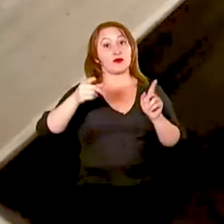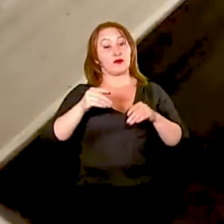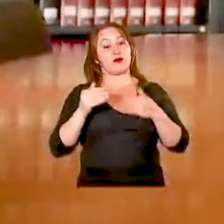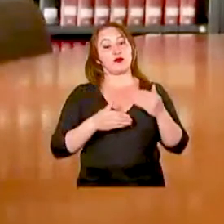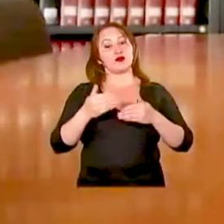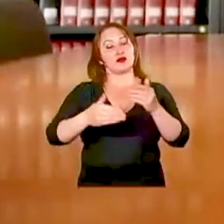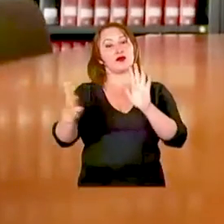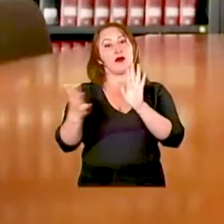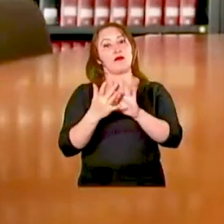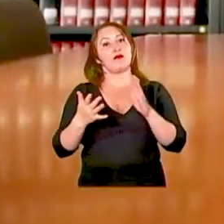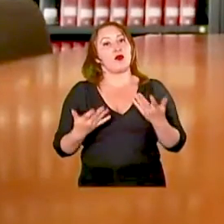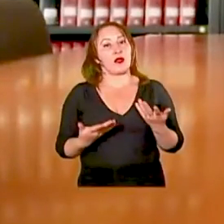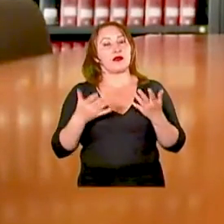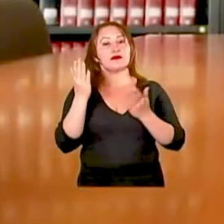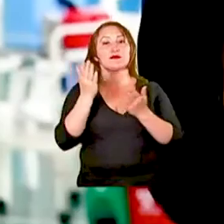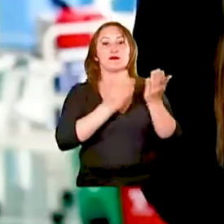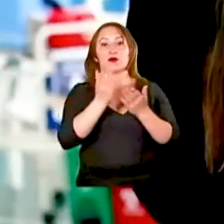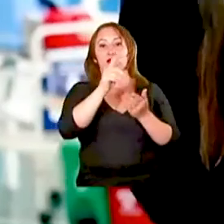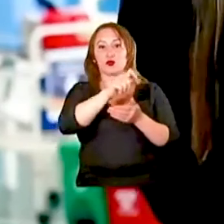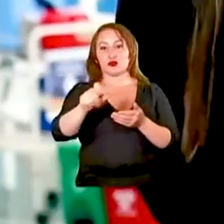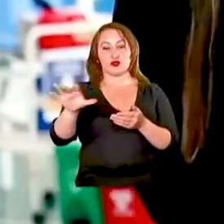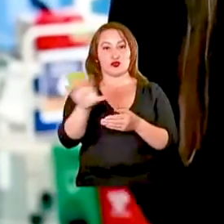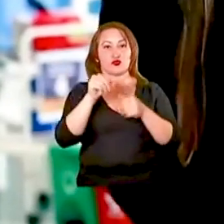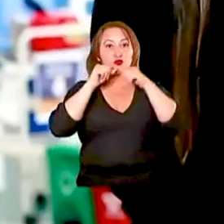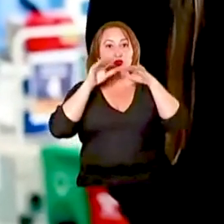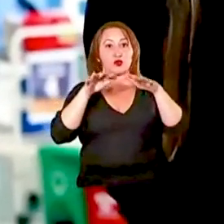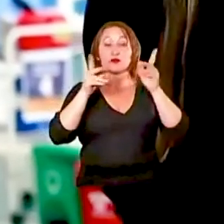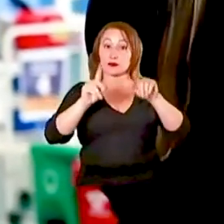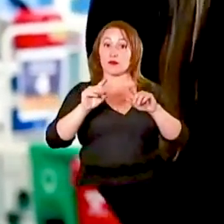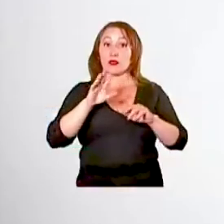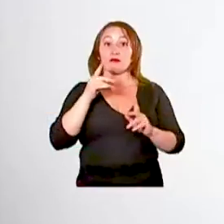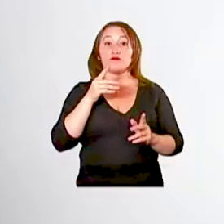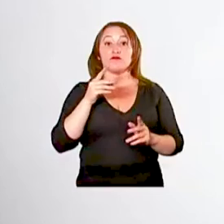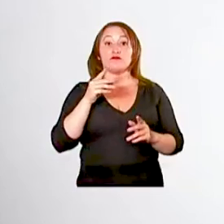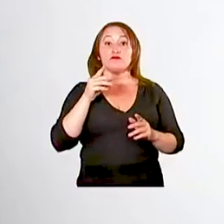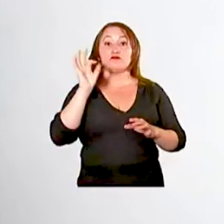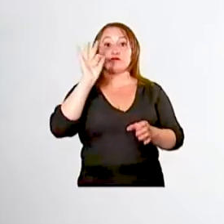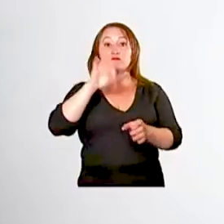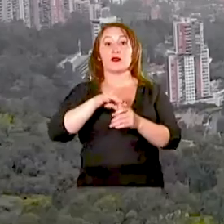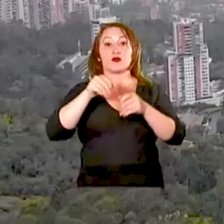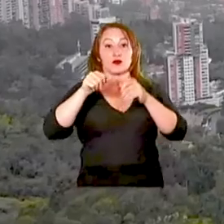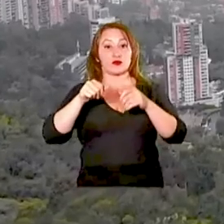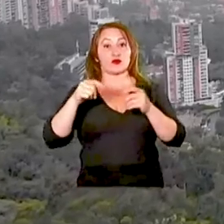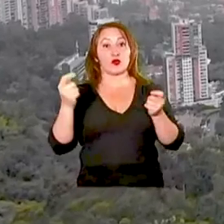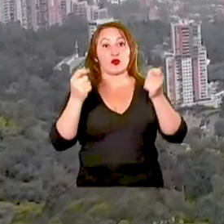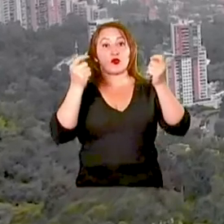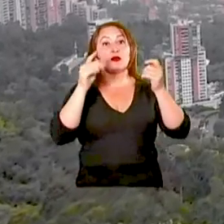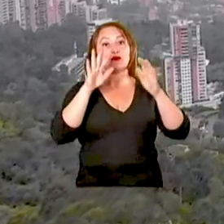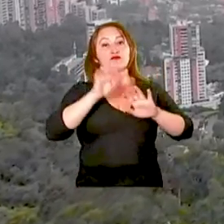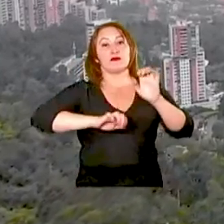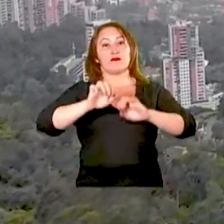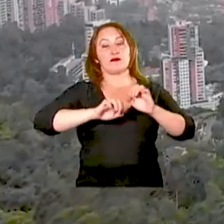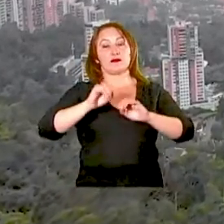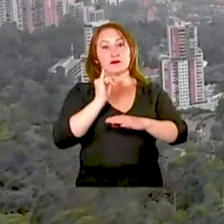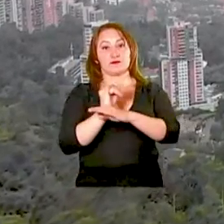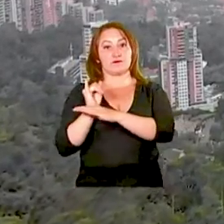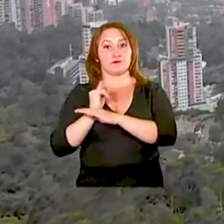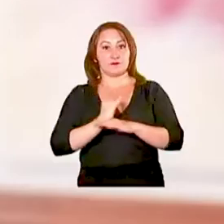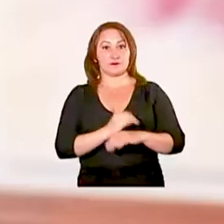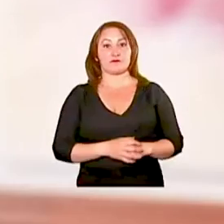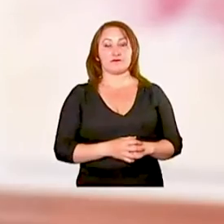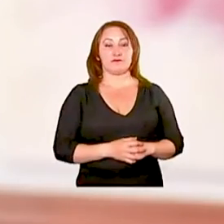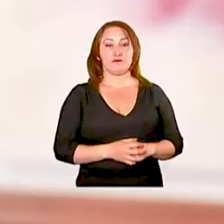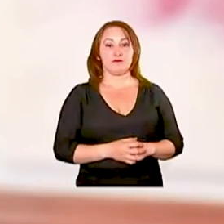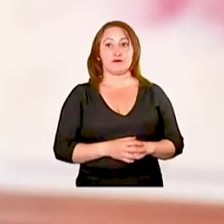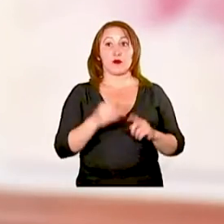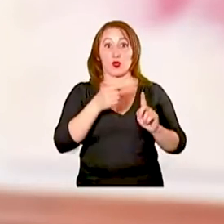debido proceso a todos los servidores públicos, incluidos los de elección popular en defensa de la institucionalidad. La